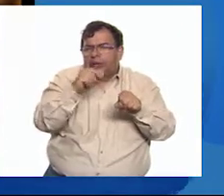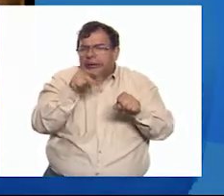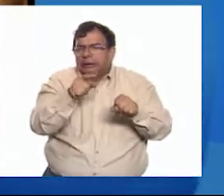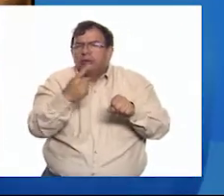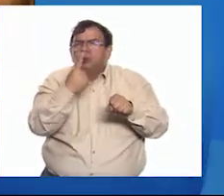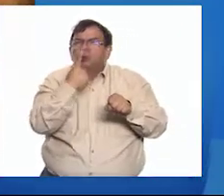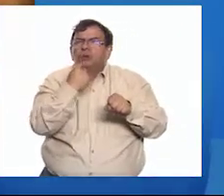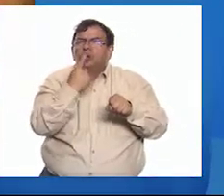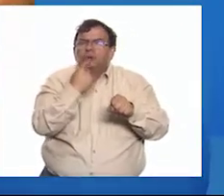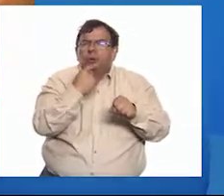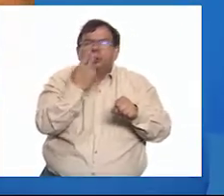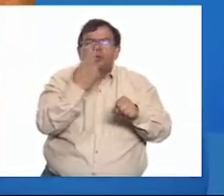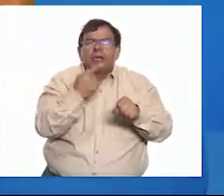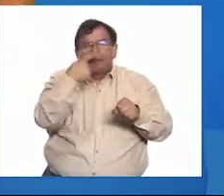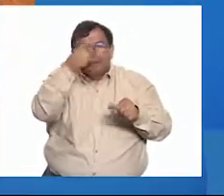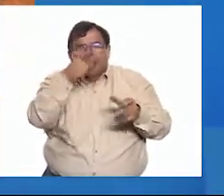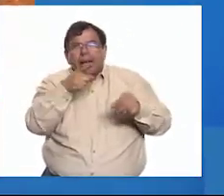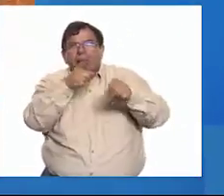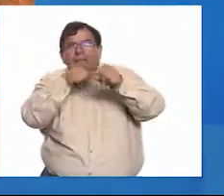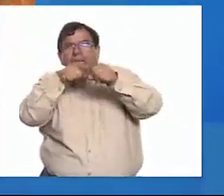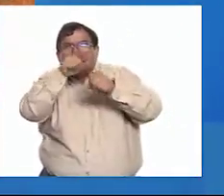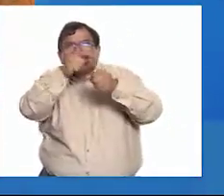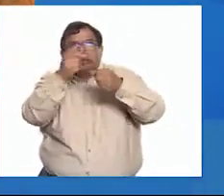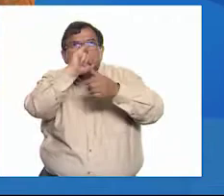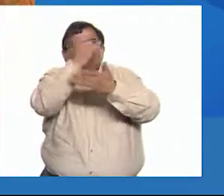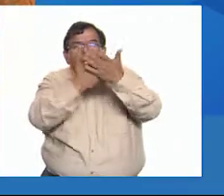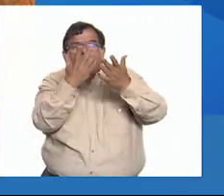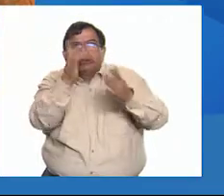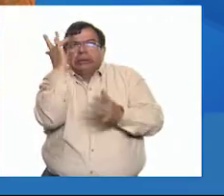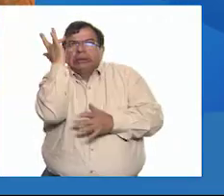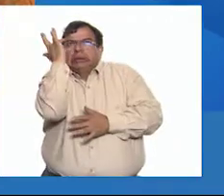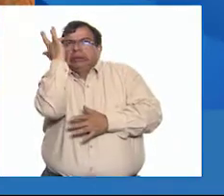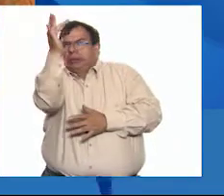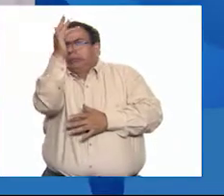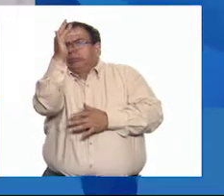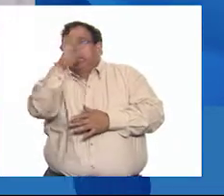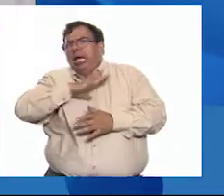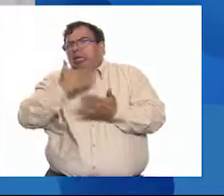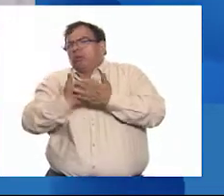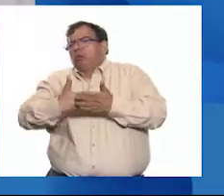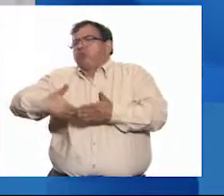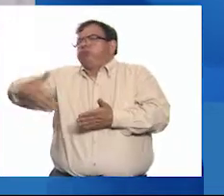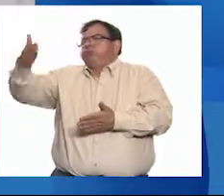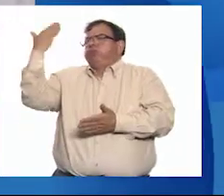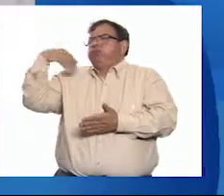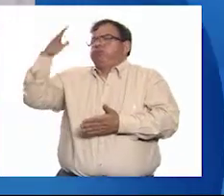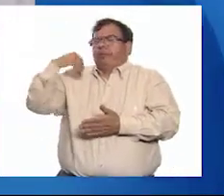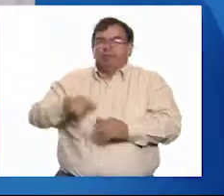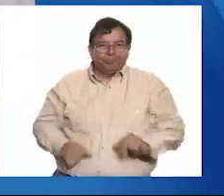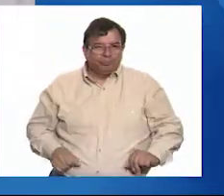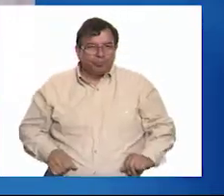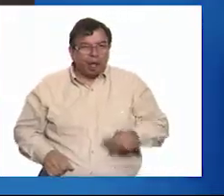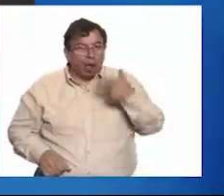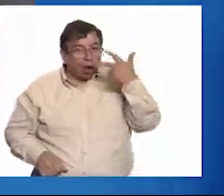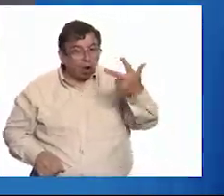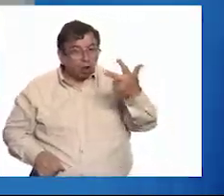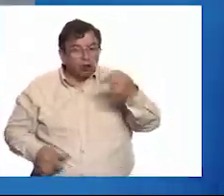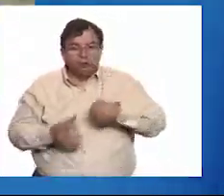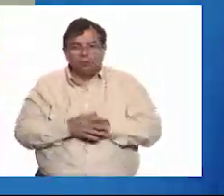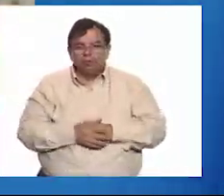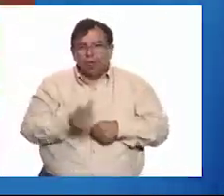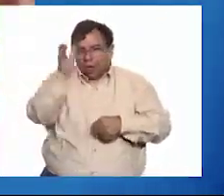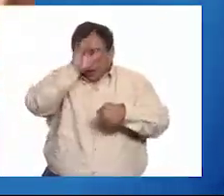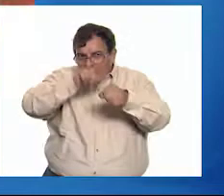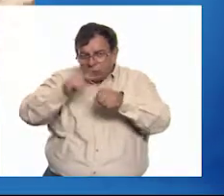pintura y las imágenes son consideradas sagradas porque muestran una presencia ancestral. 8. La